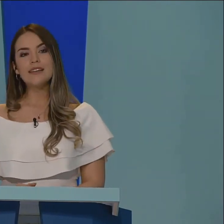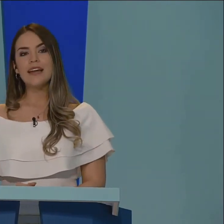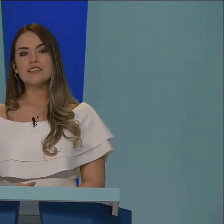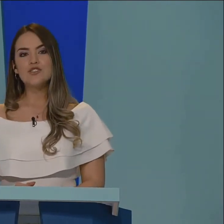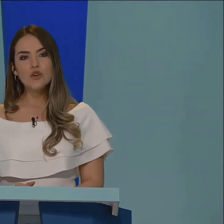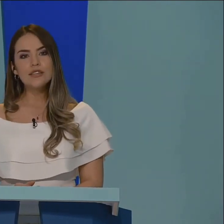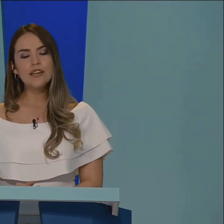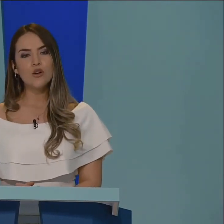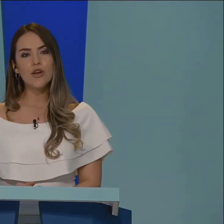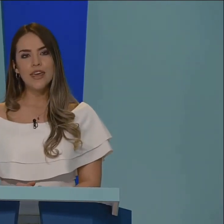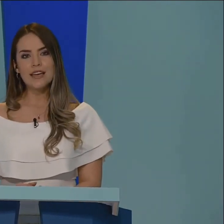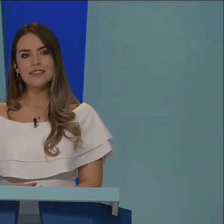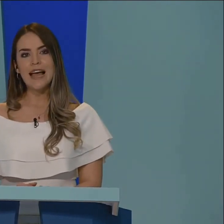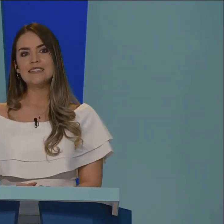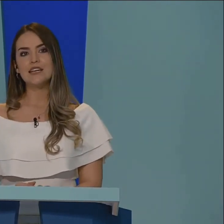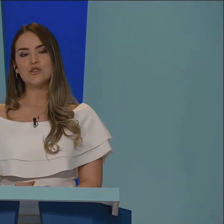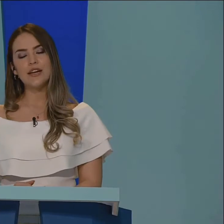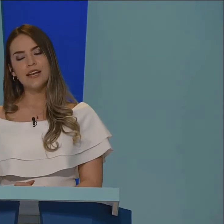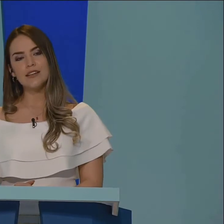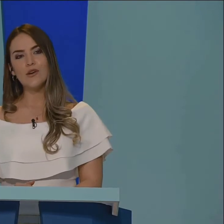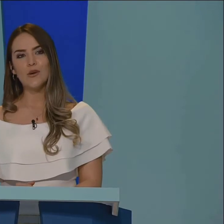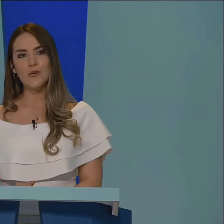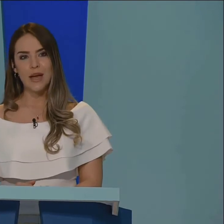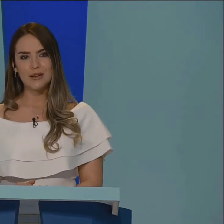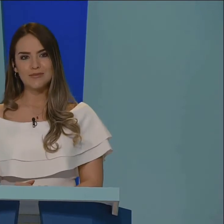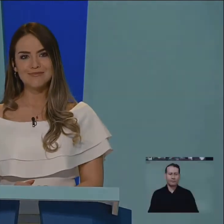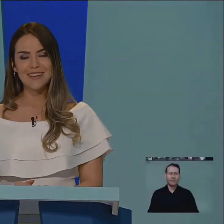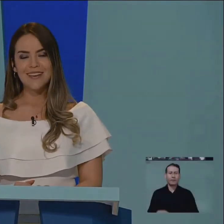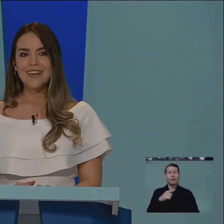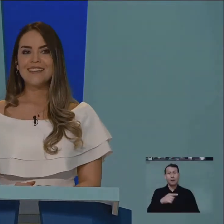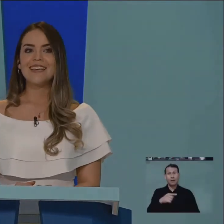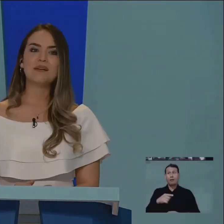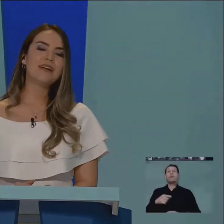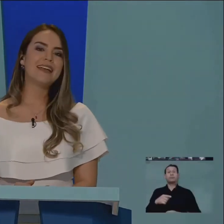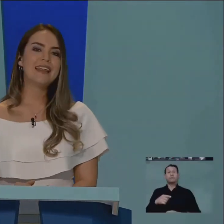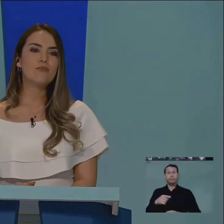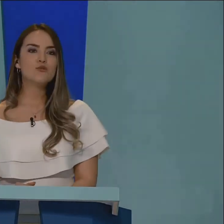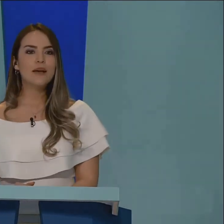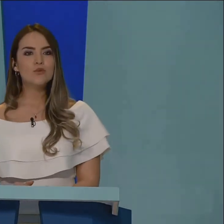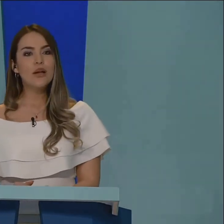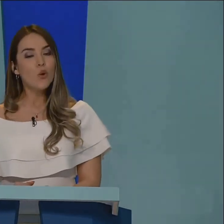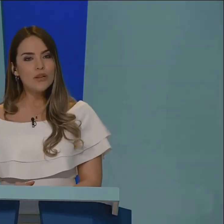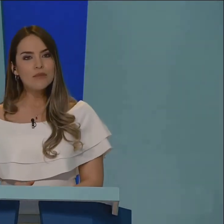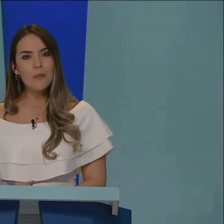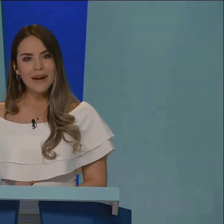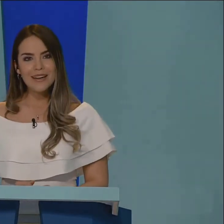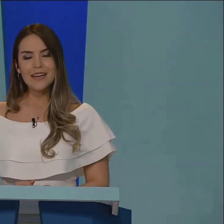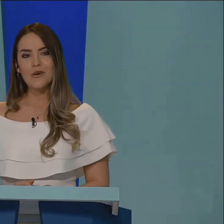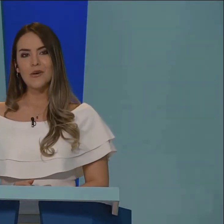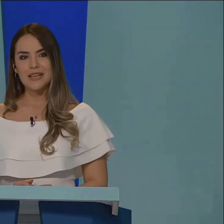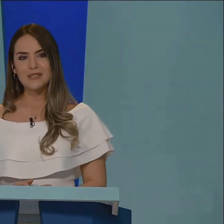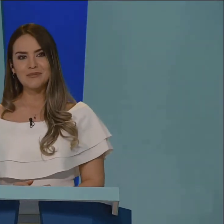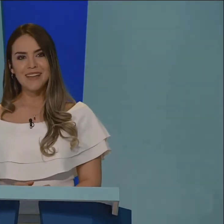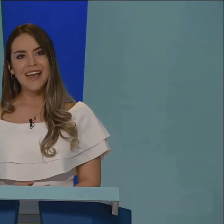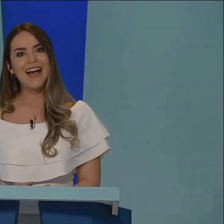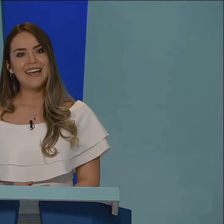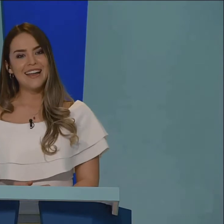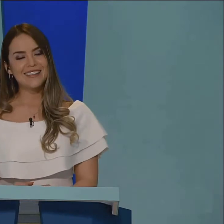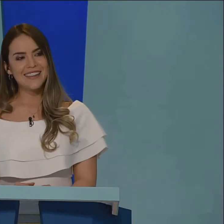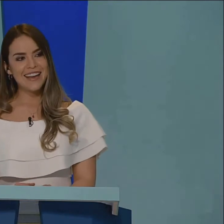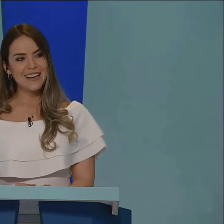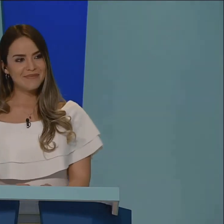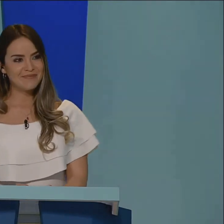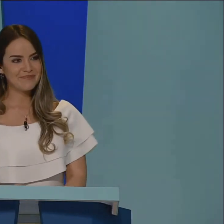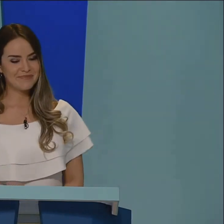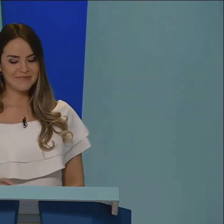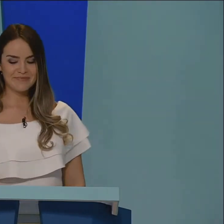e integración de tecnologías al sector eléctrico colombiano. De esta manera, damos paso al último panel del Congreso.